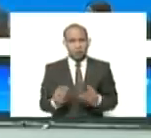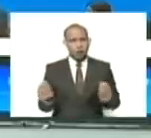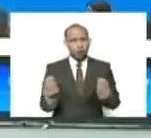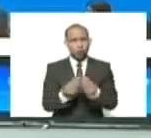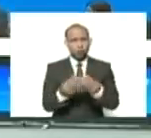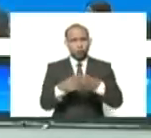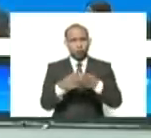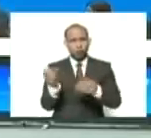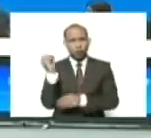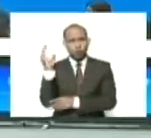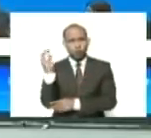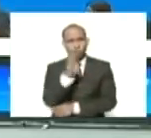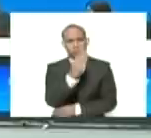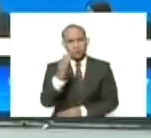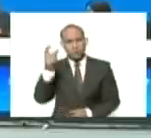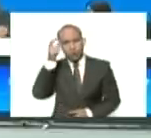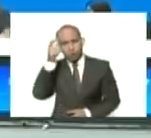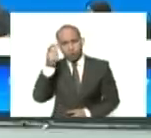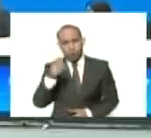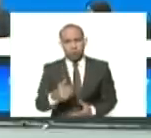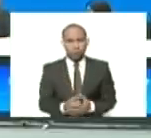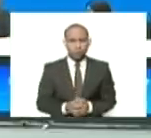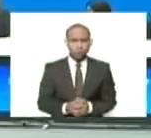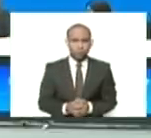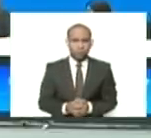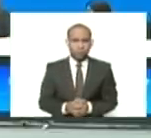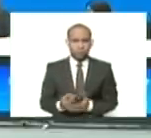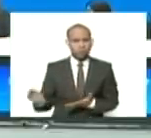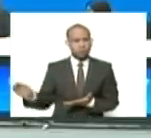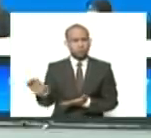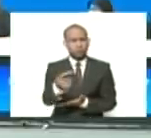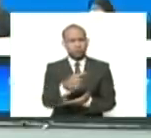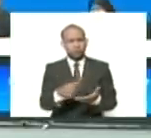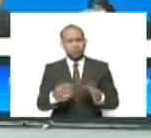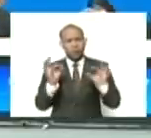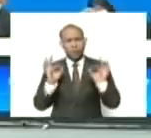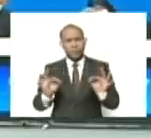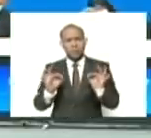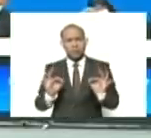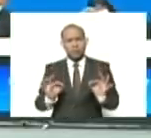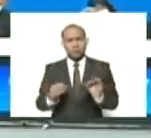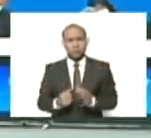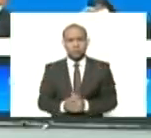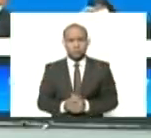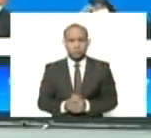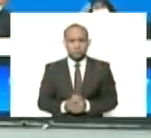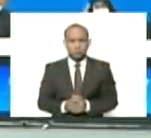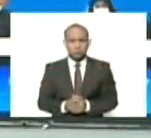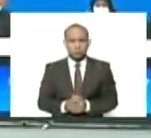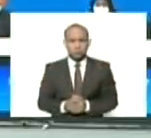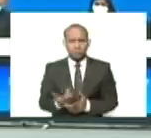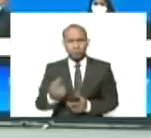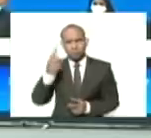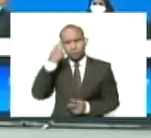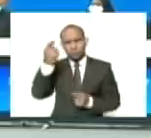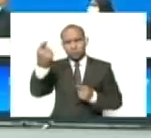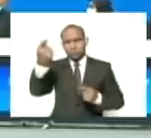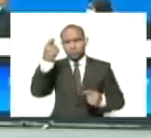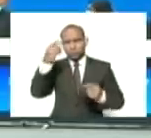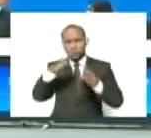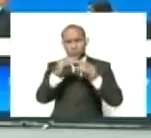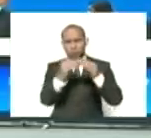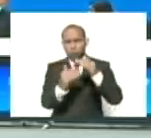los congresos bicentenarios de los pueblos, vamos a hacer un diseño especial de conmemoración por todo lo